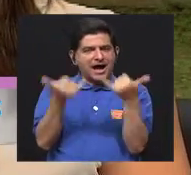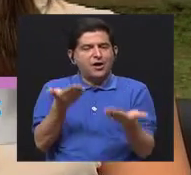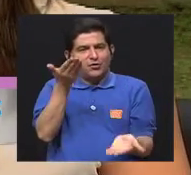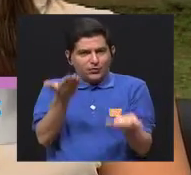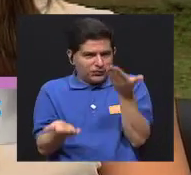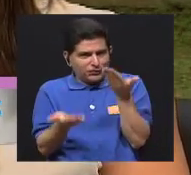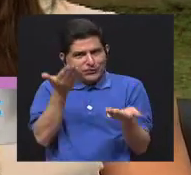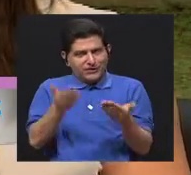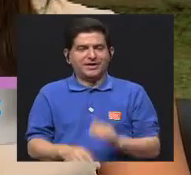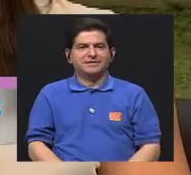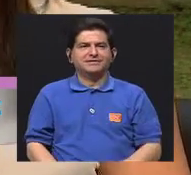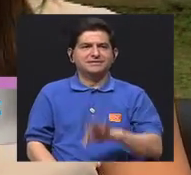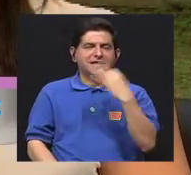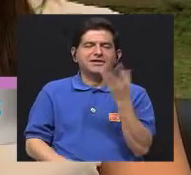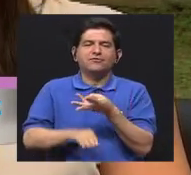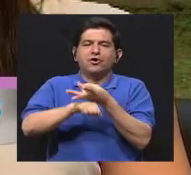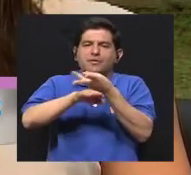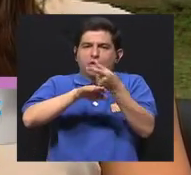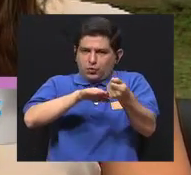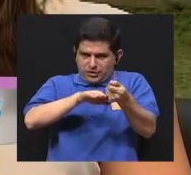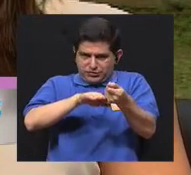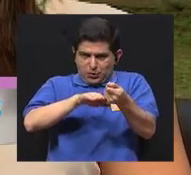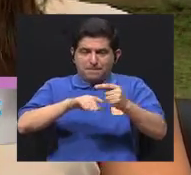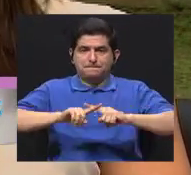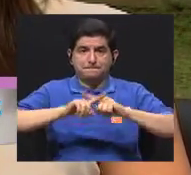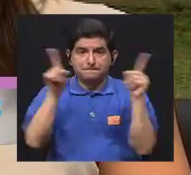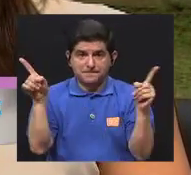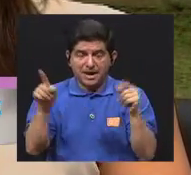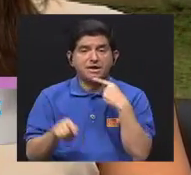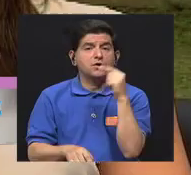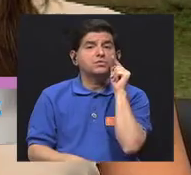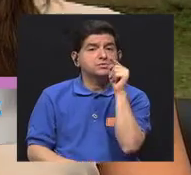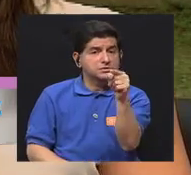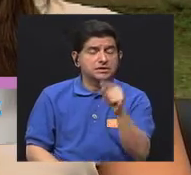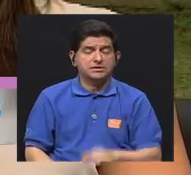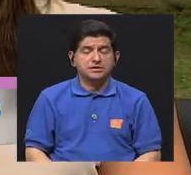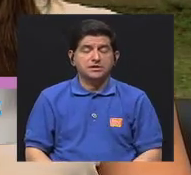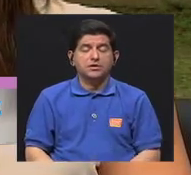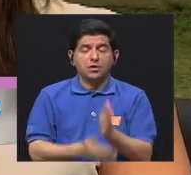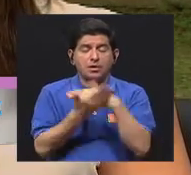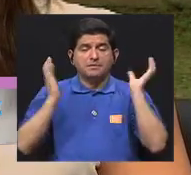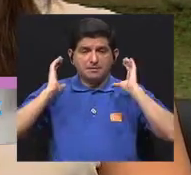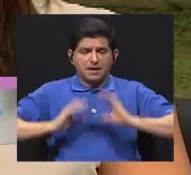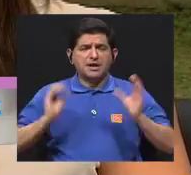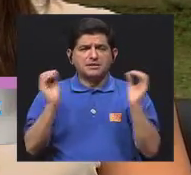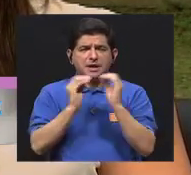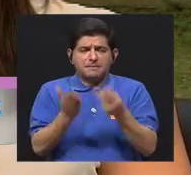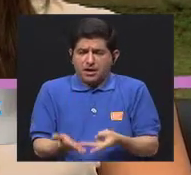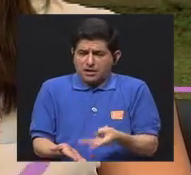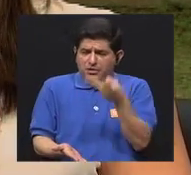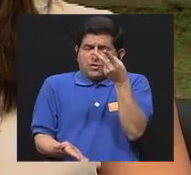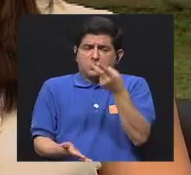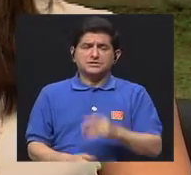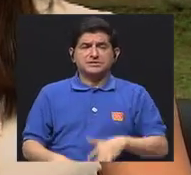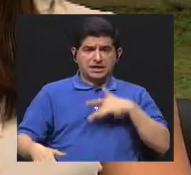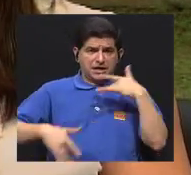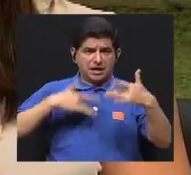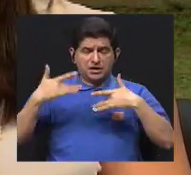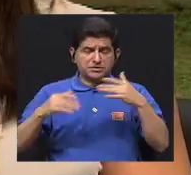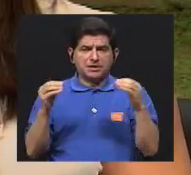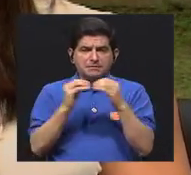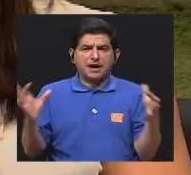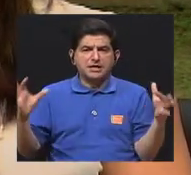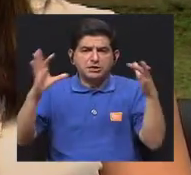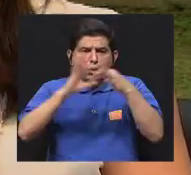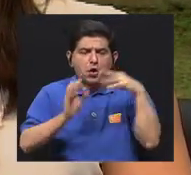más de una forma curativa. Pero como usted dice, es uno de los órganos que más apreciamos, uno de los sentidos que más nos conectan